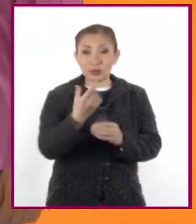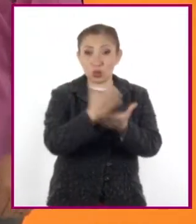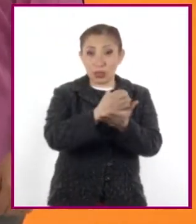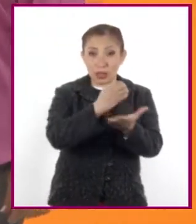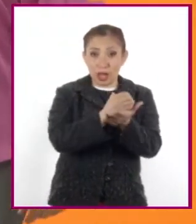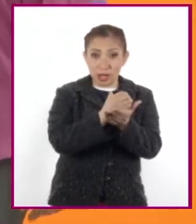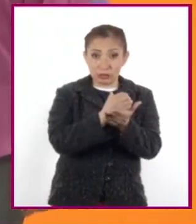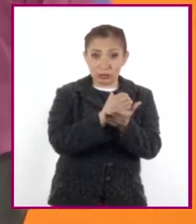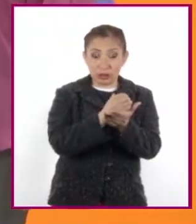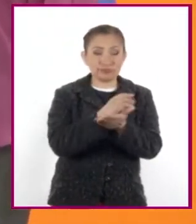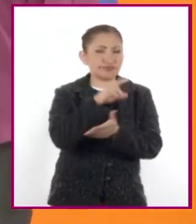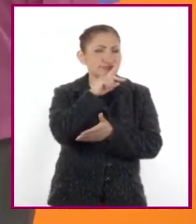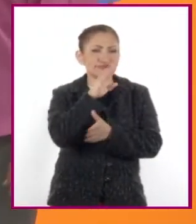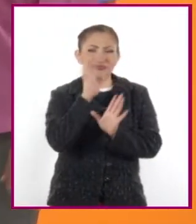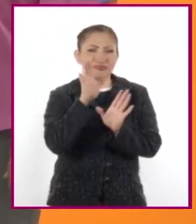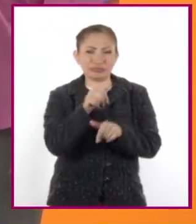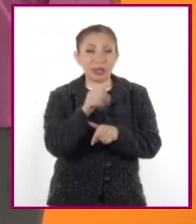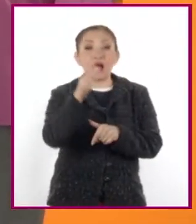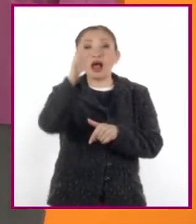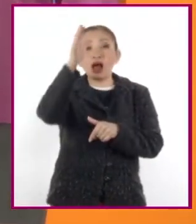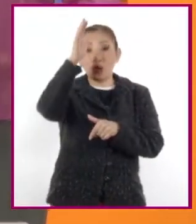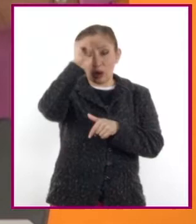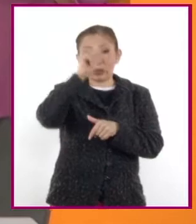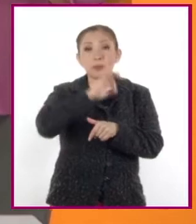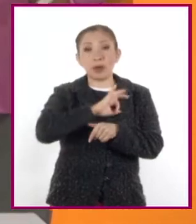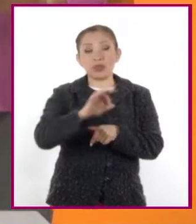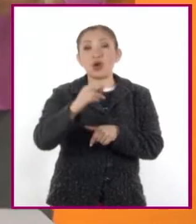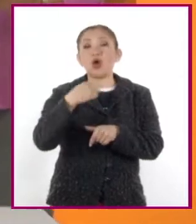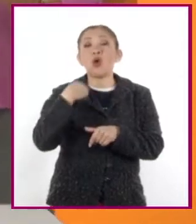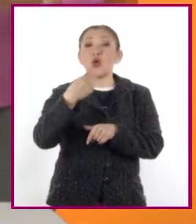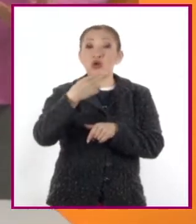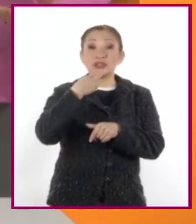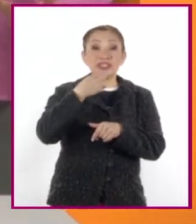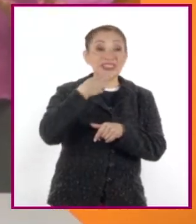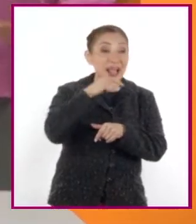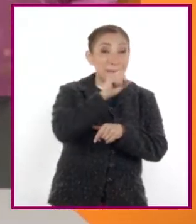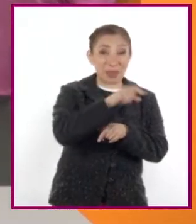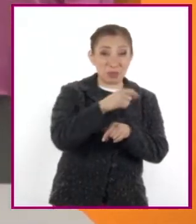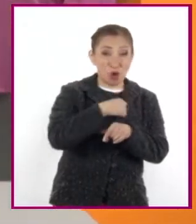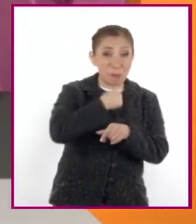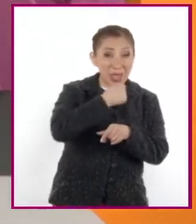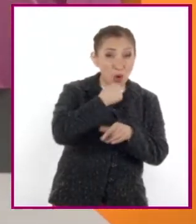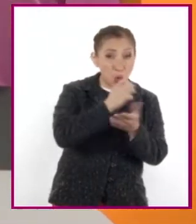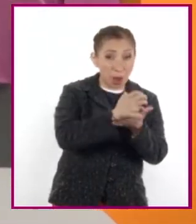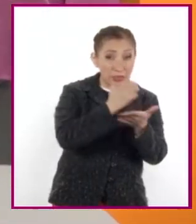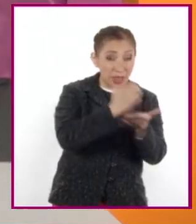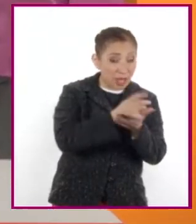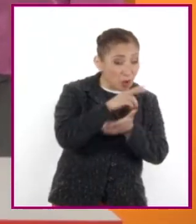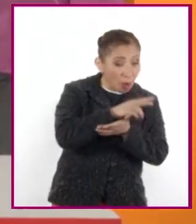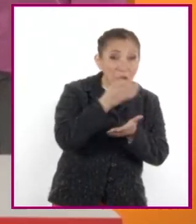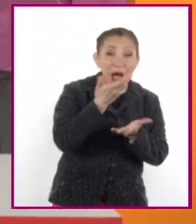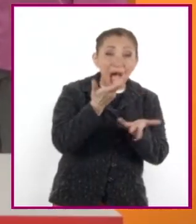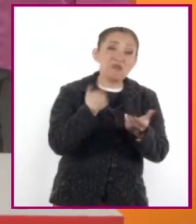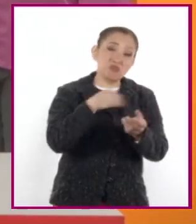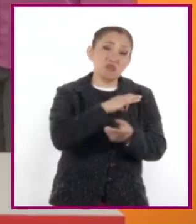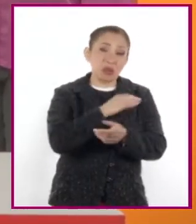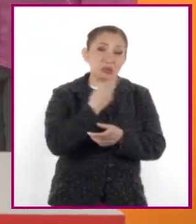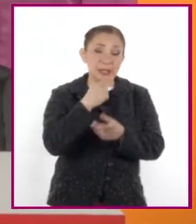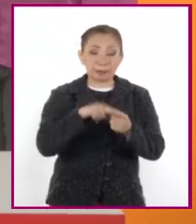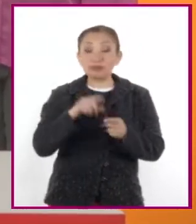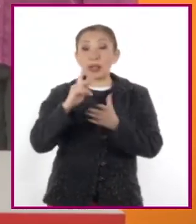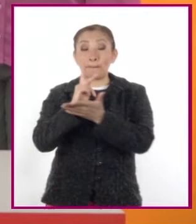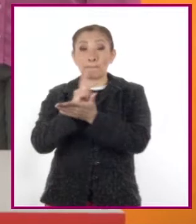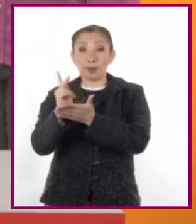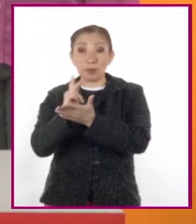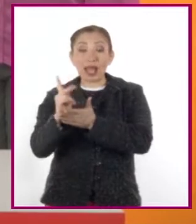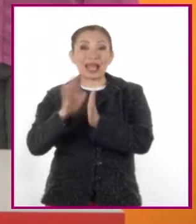cuaderno. No se preocupen, recuerden que pueden reutilizar uno que no hayan terminado el ciclo anterior. Bolígrafo